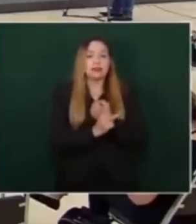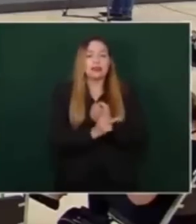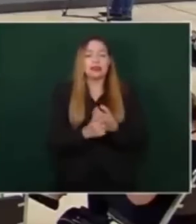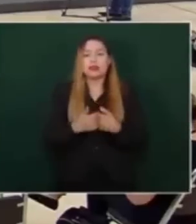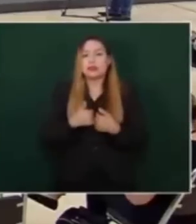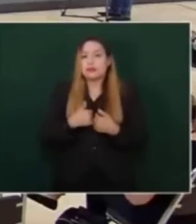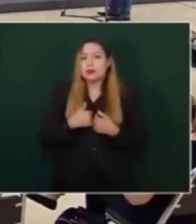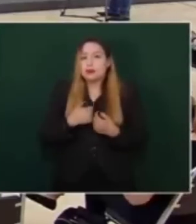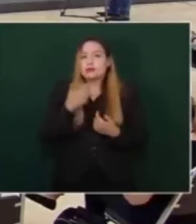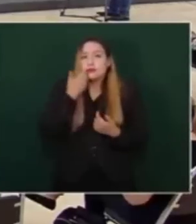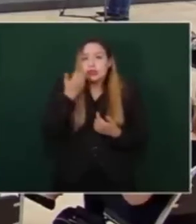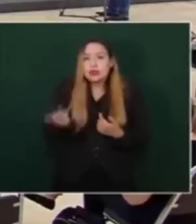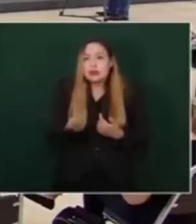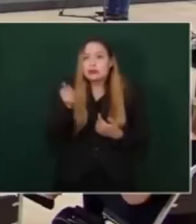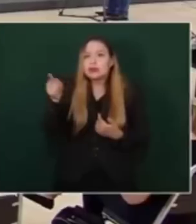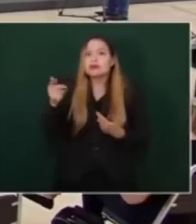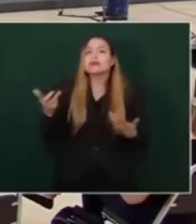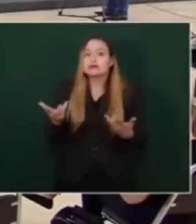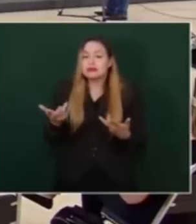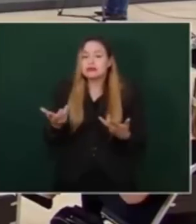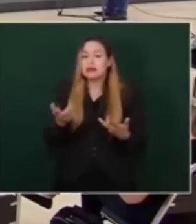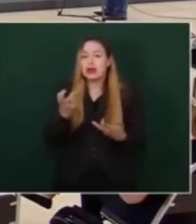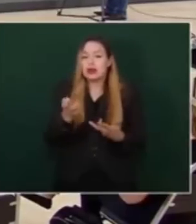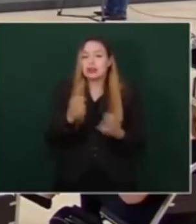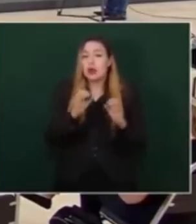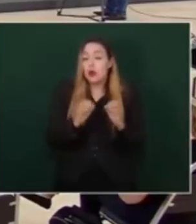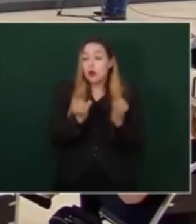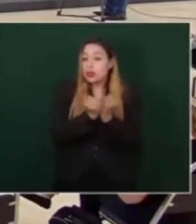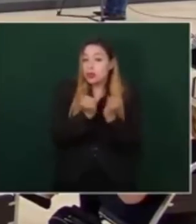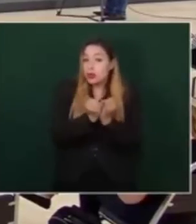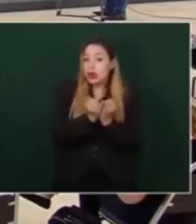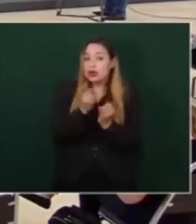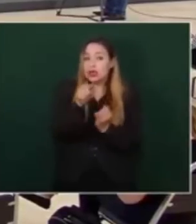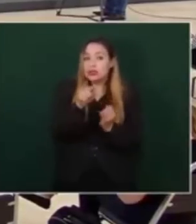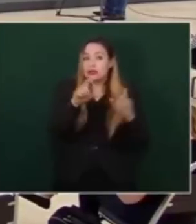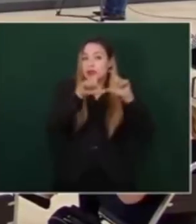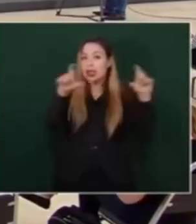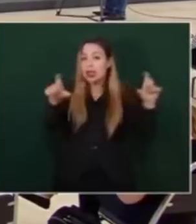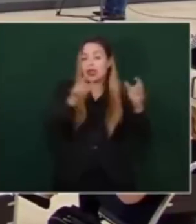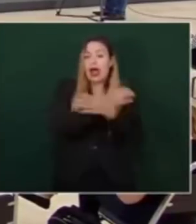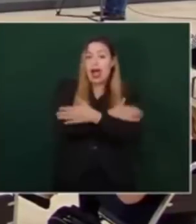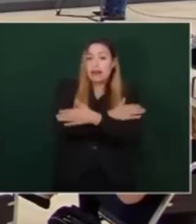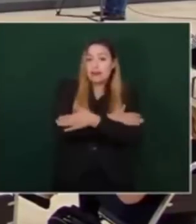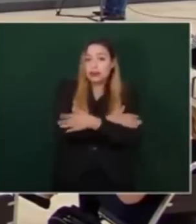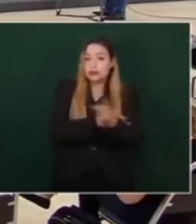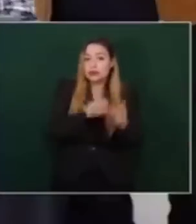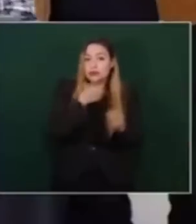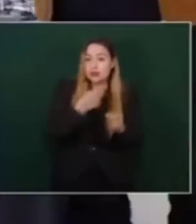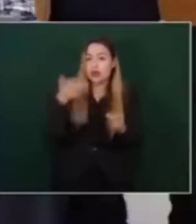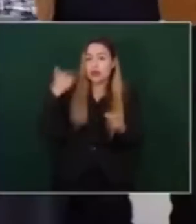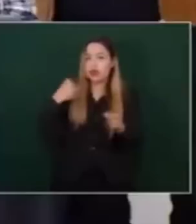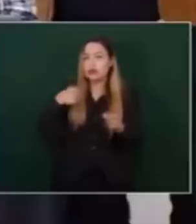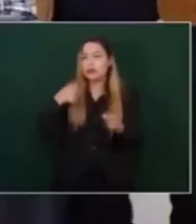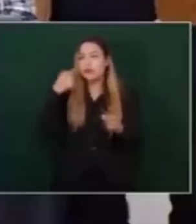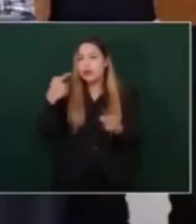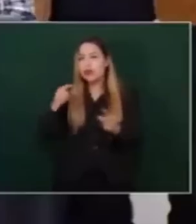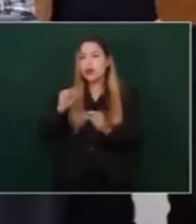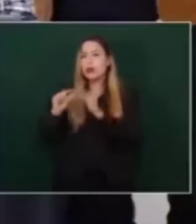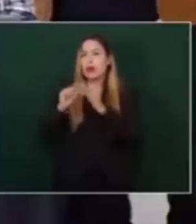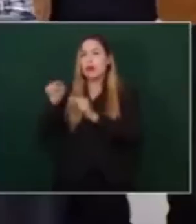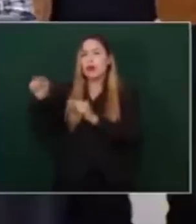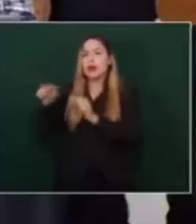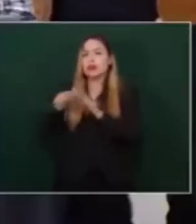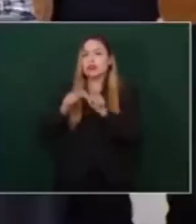Y me gustaría mucho saber qué va a pasar con eso, o si la estrategia de abrazos también aplica para ellos, porque yo veo que ellos cada vez le suben dos rayitas más a